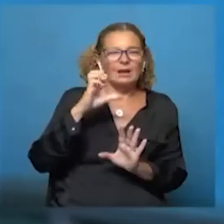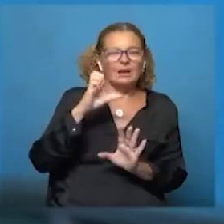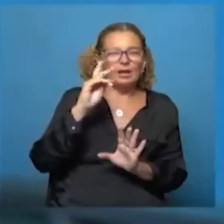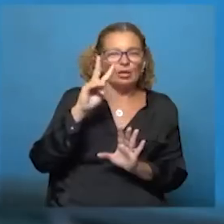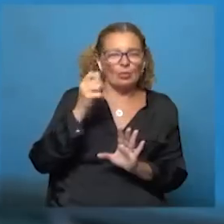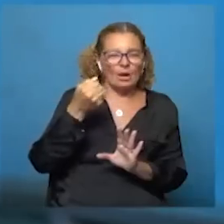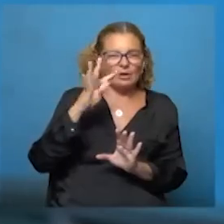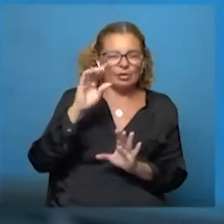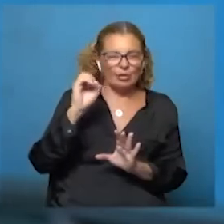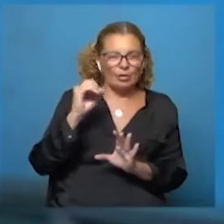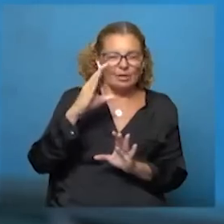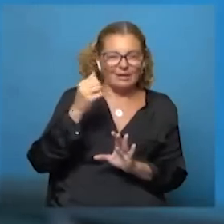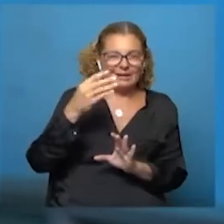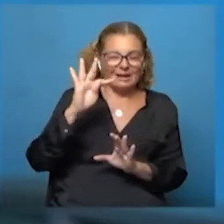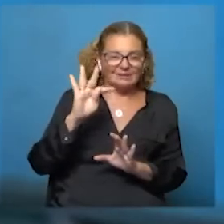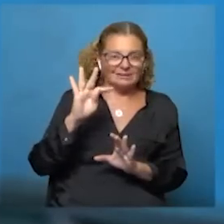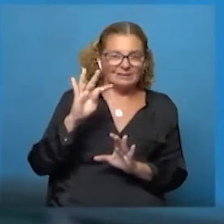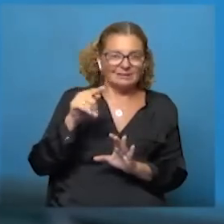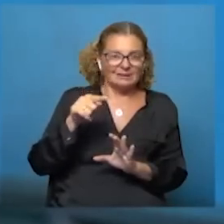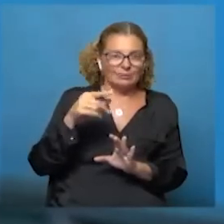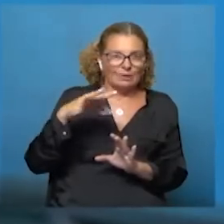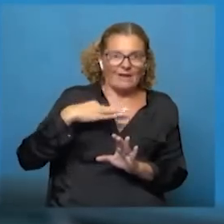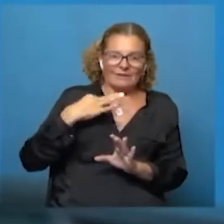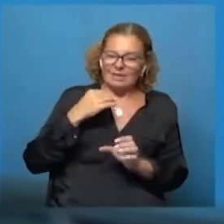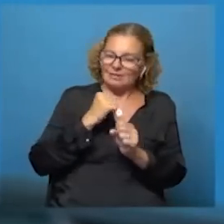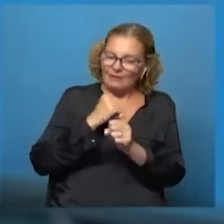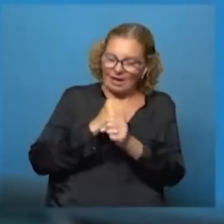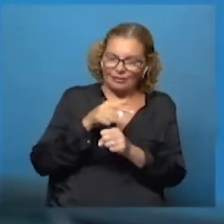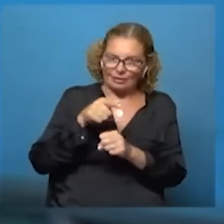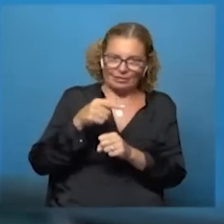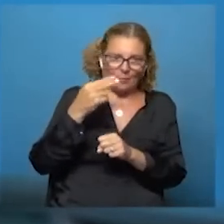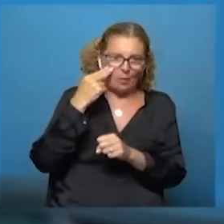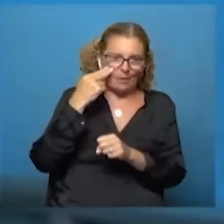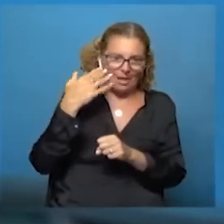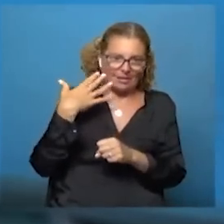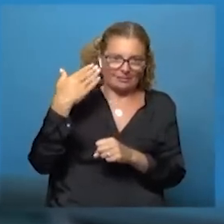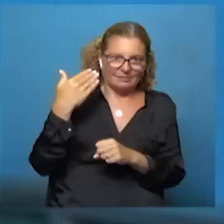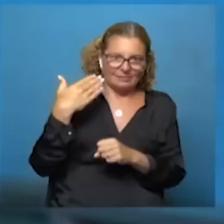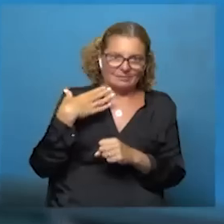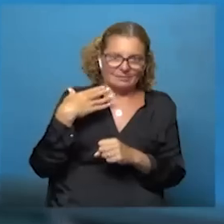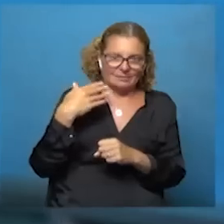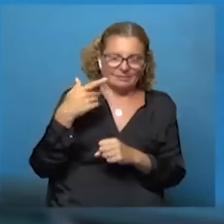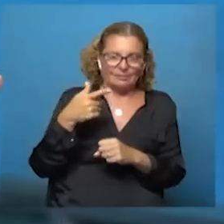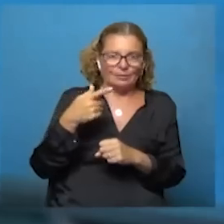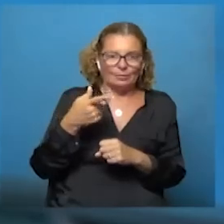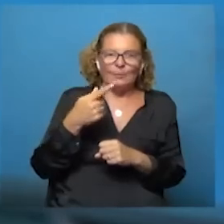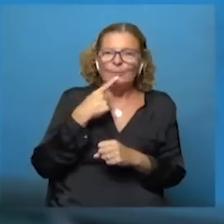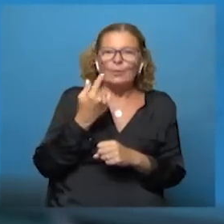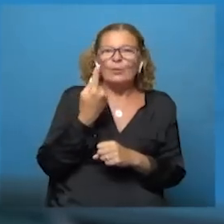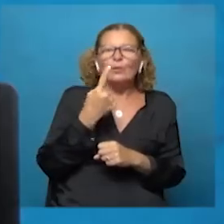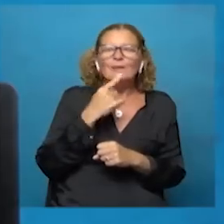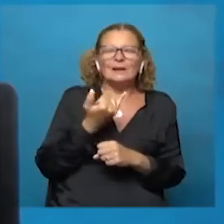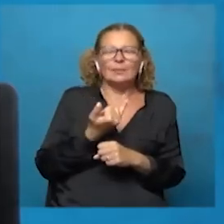de Salud Mental gestionando lo que es una persona que tiene una vida trabajando en eso y con una trayectoria hiperprobada por poner un ejemplo